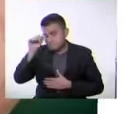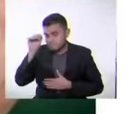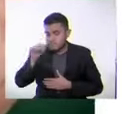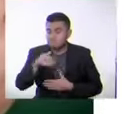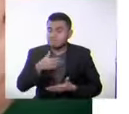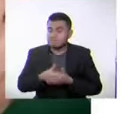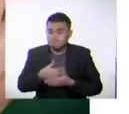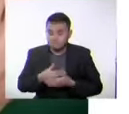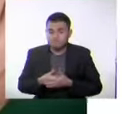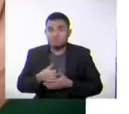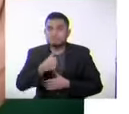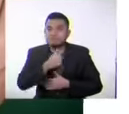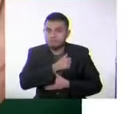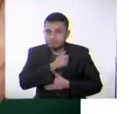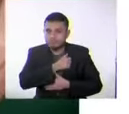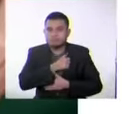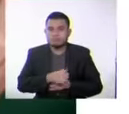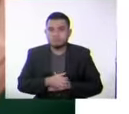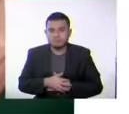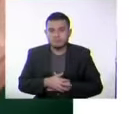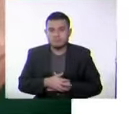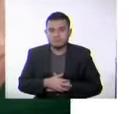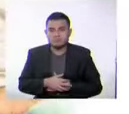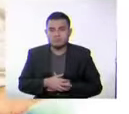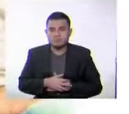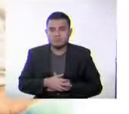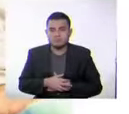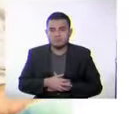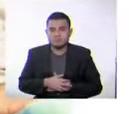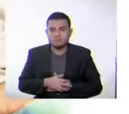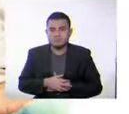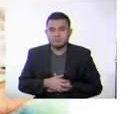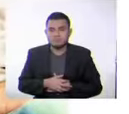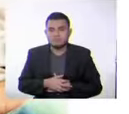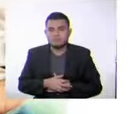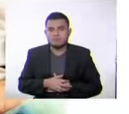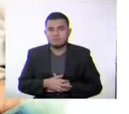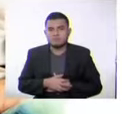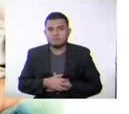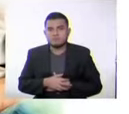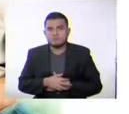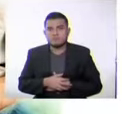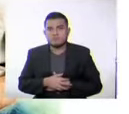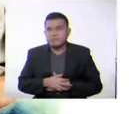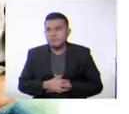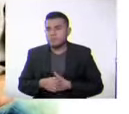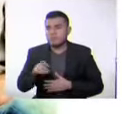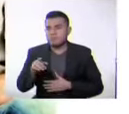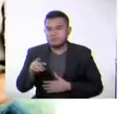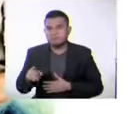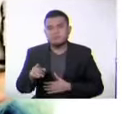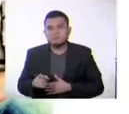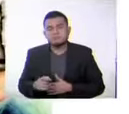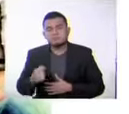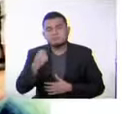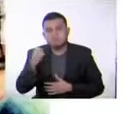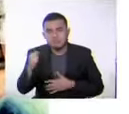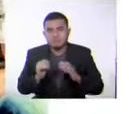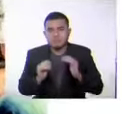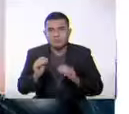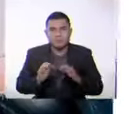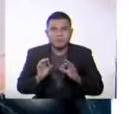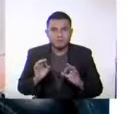sexualidad responsable. Y como tú lo decías, Emerson, cuando hablamos de esa etapa crucial, también es muy